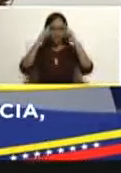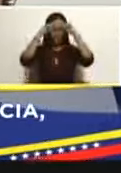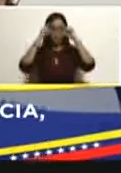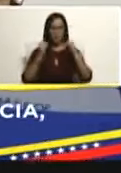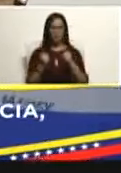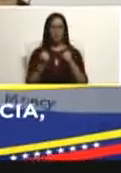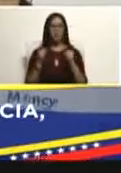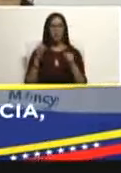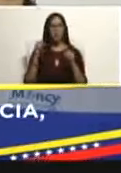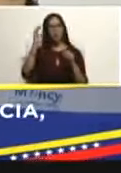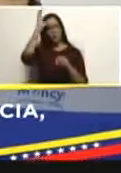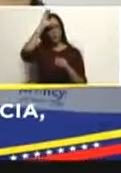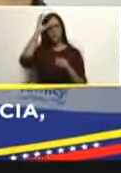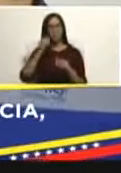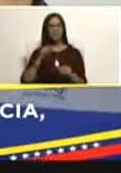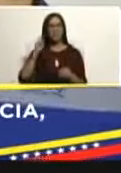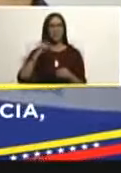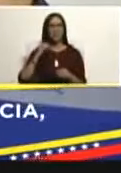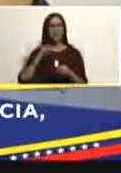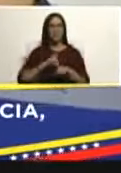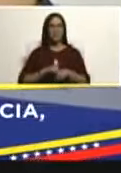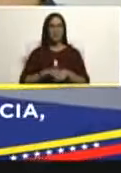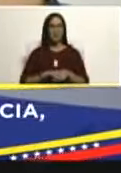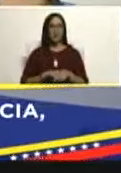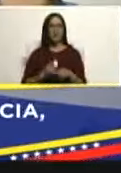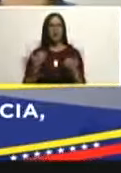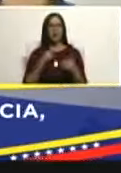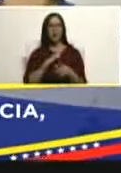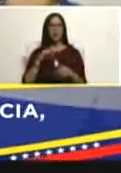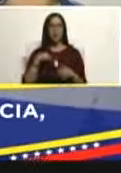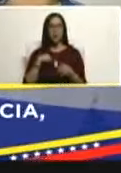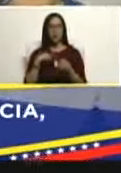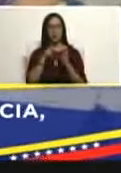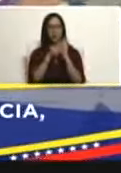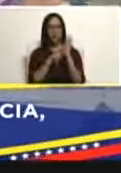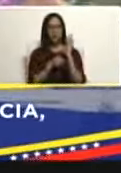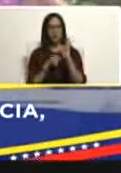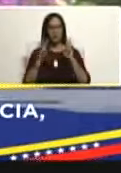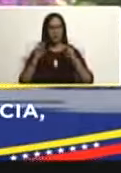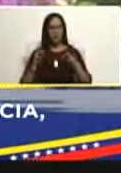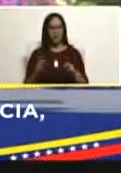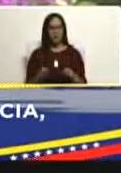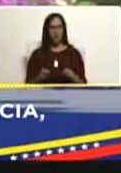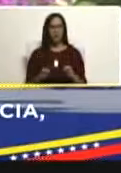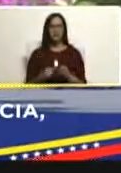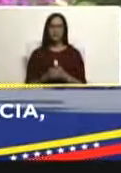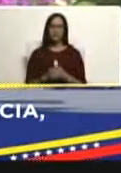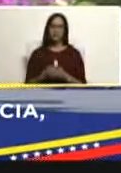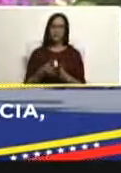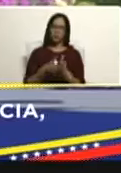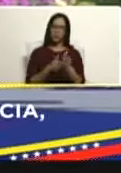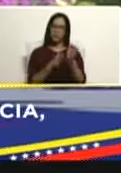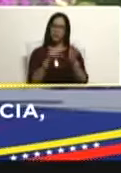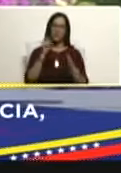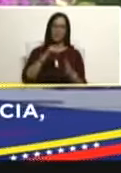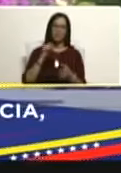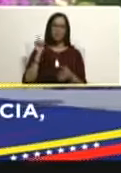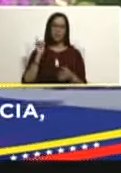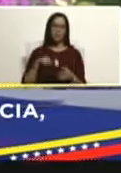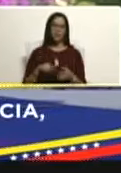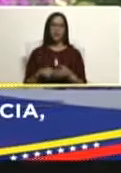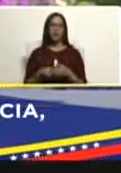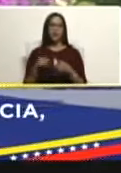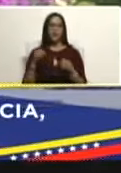del conocimiento tan necesarias en este tiempo. Aunque nuestras agendas de investigación son transdisciplinarias, requerimos también un